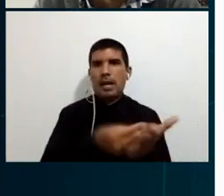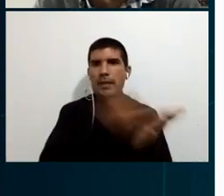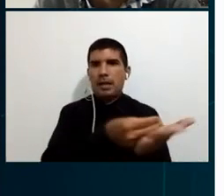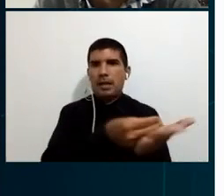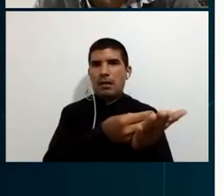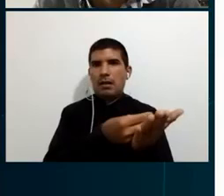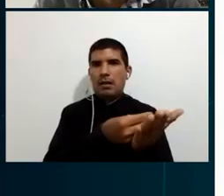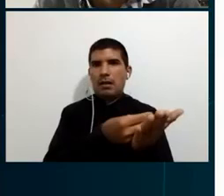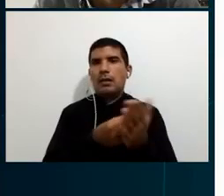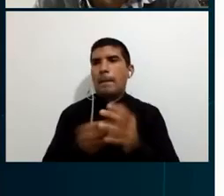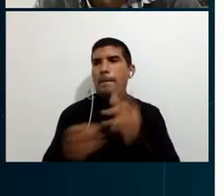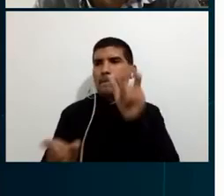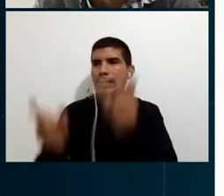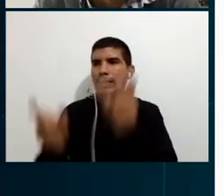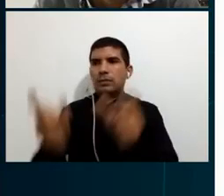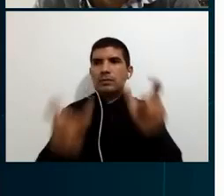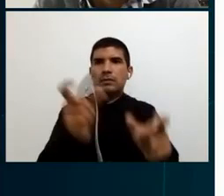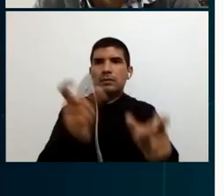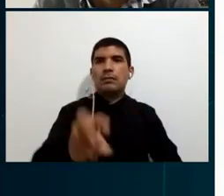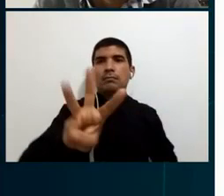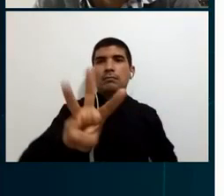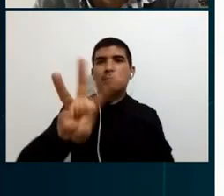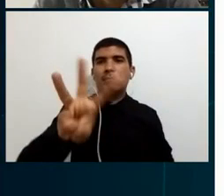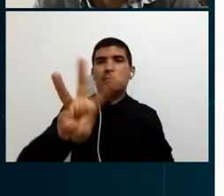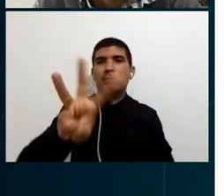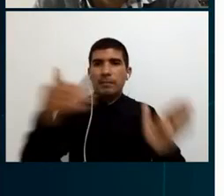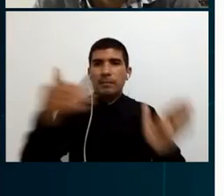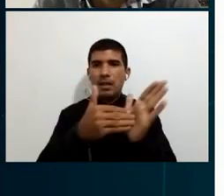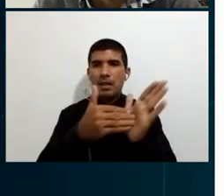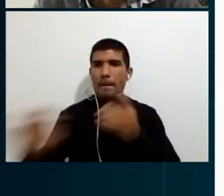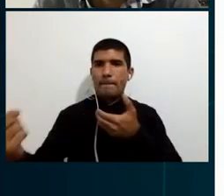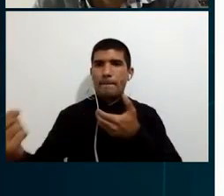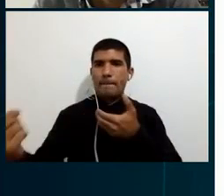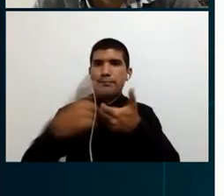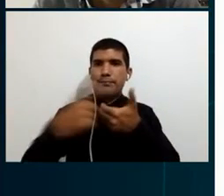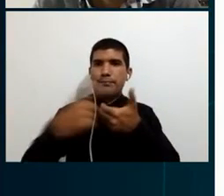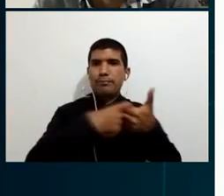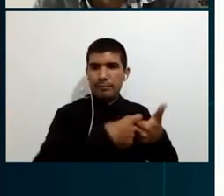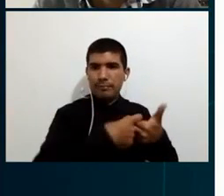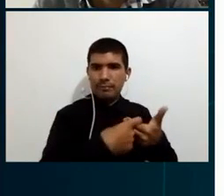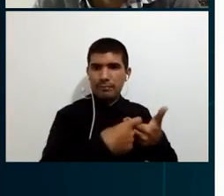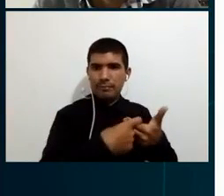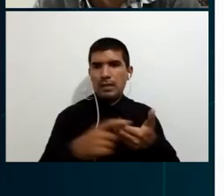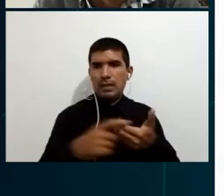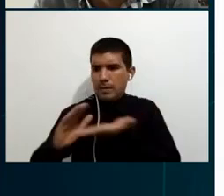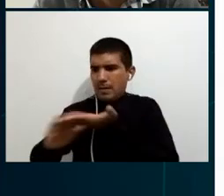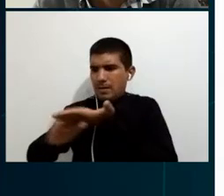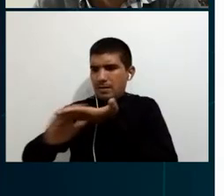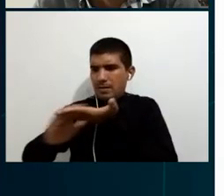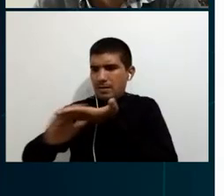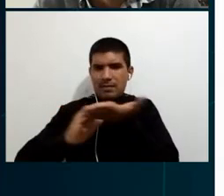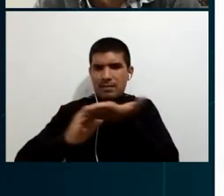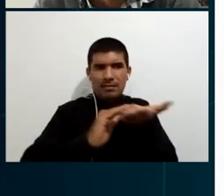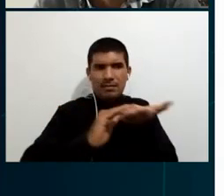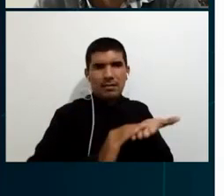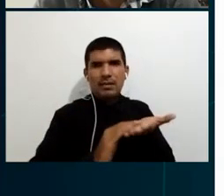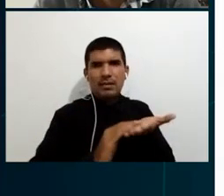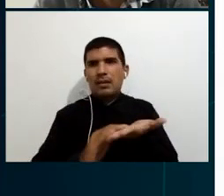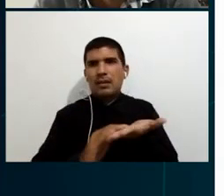implementando nuevas soluciones, no solamente en Casa Matriz, sino en las filiales en el norte de Santander y